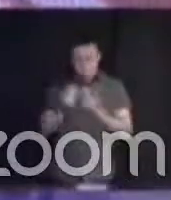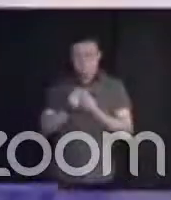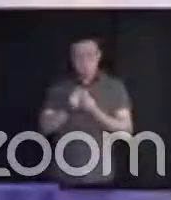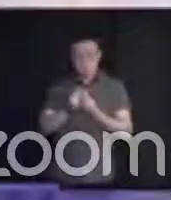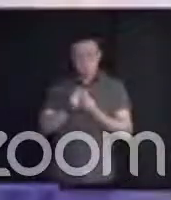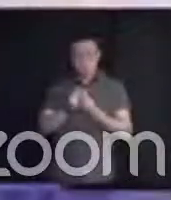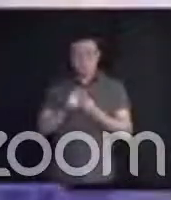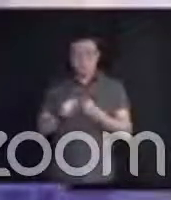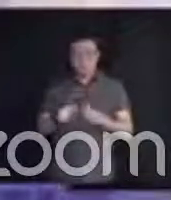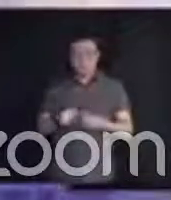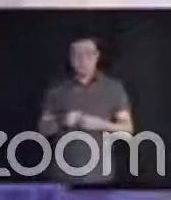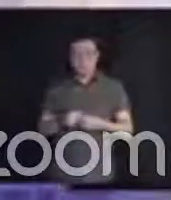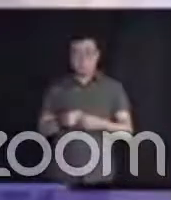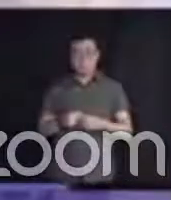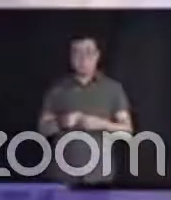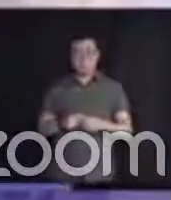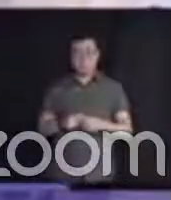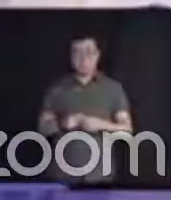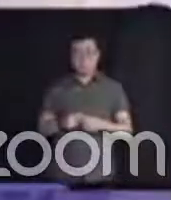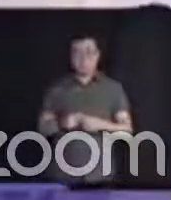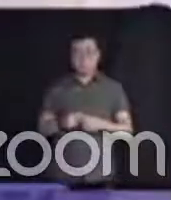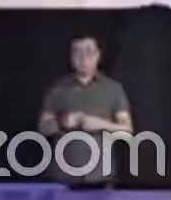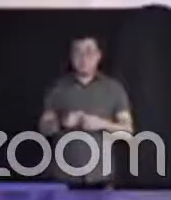vienen todos conmigo, cabrones. ¡Ay!